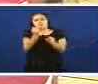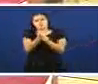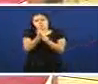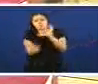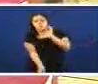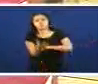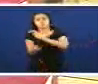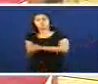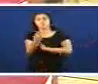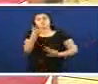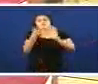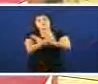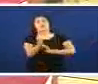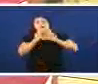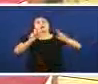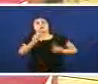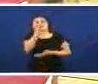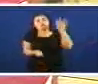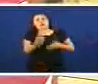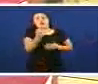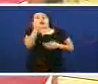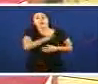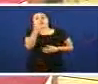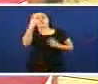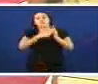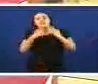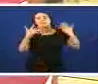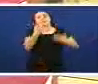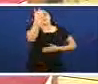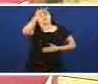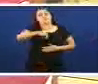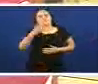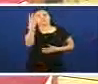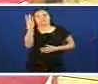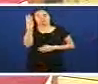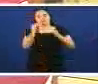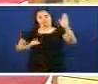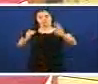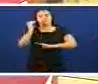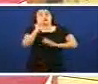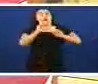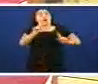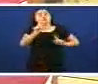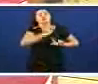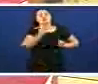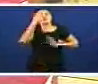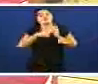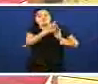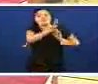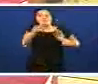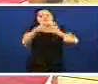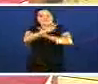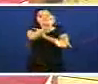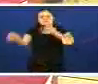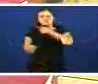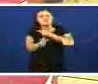é un 2,3 máis que no ano 2010. En España polo contrario a tendencia no ano 2011 foi negativa xa o emprego industrial